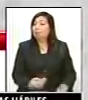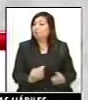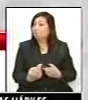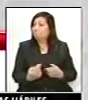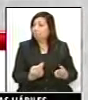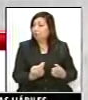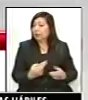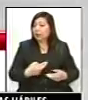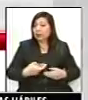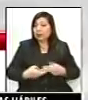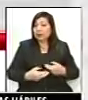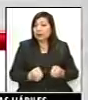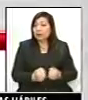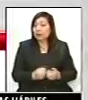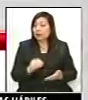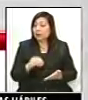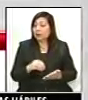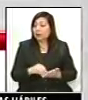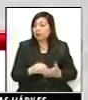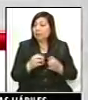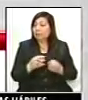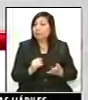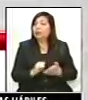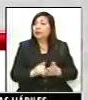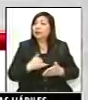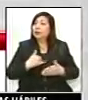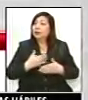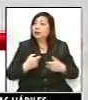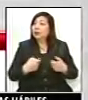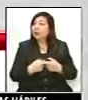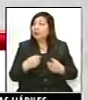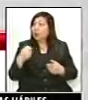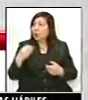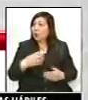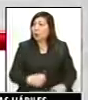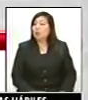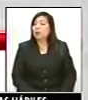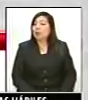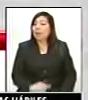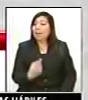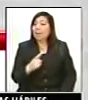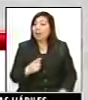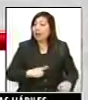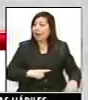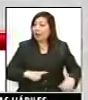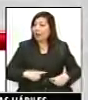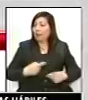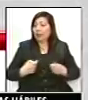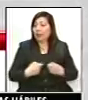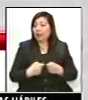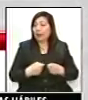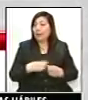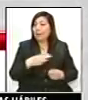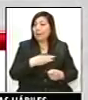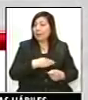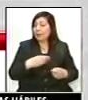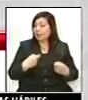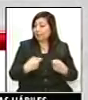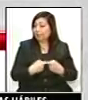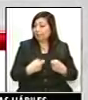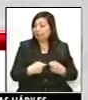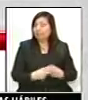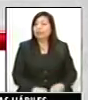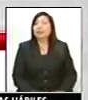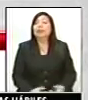Irregularidades en el procedimiento de concesión definitiva de generación de energía eléctrica otorgado por la Dirección de Electricidad del Ministerio de Energía y Minas